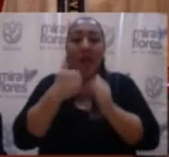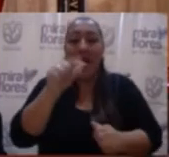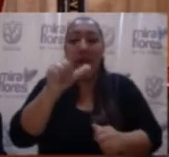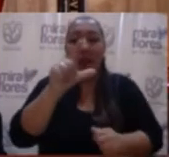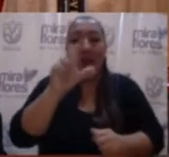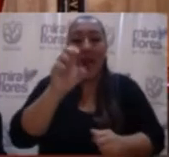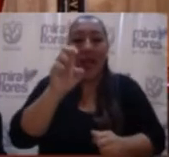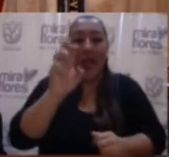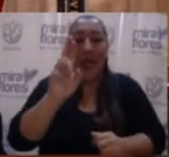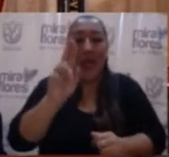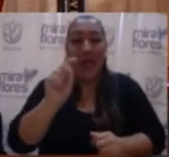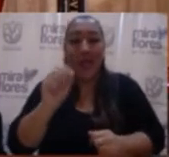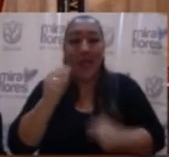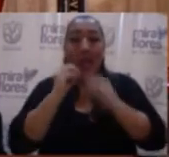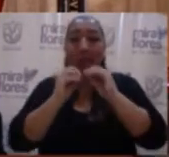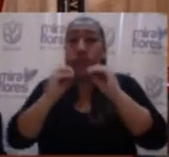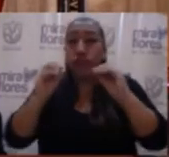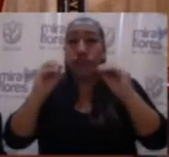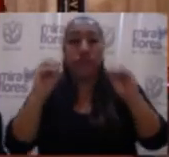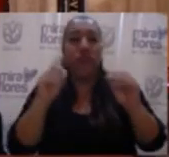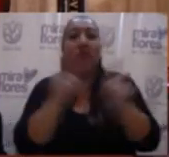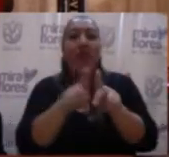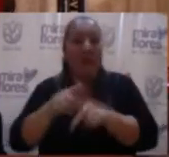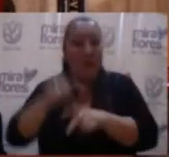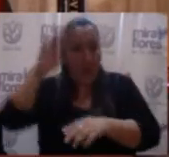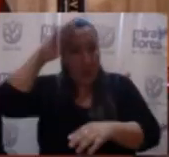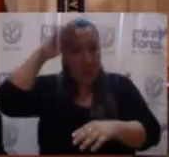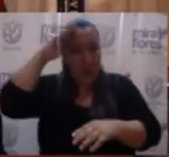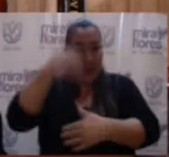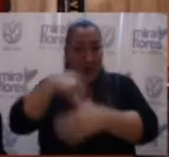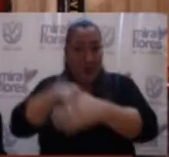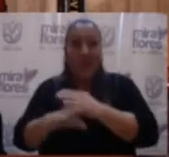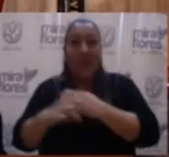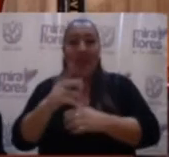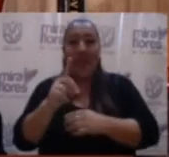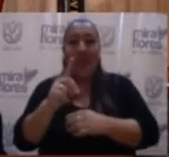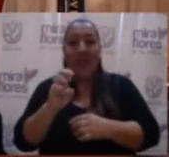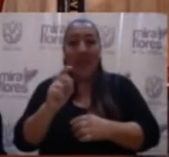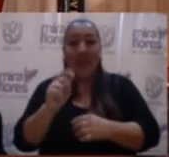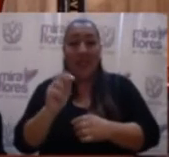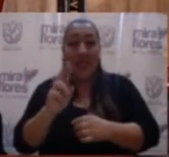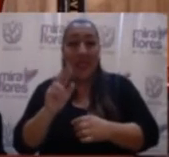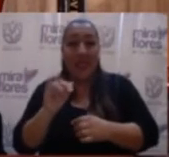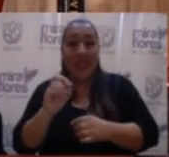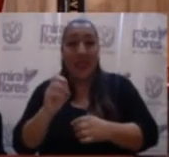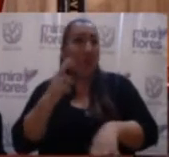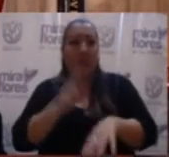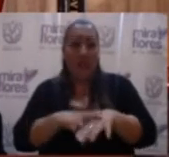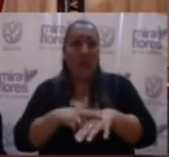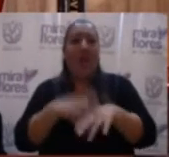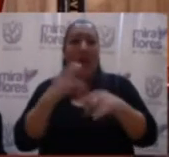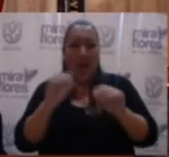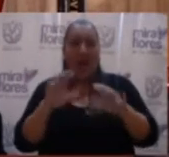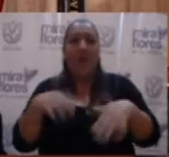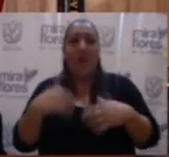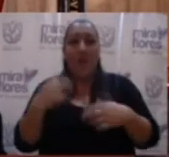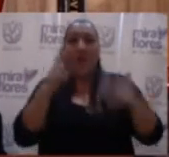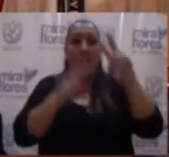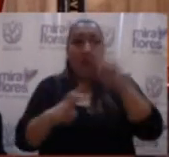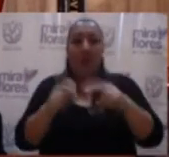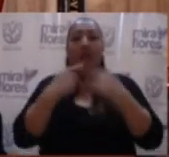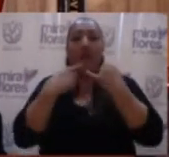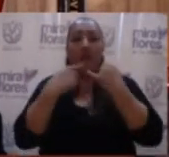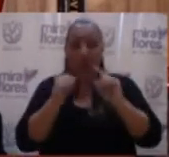maneja también en las comisarías del distrito. Si ustedes quieren visitarlo y verlo, ese mapa integrado, ahí podemos ver